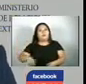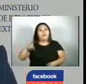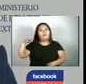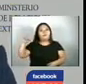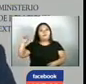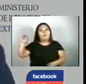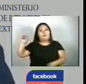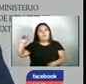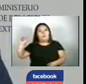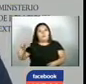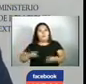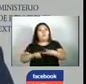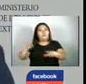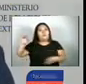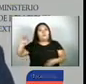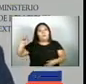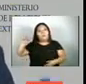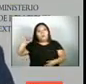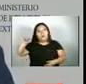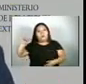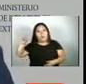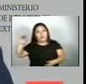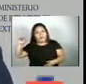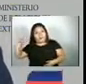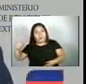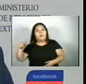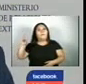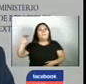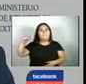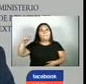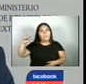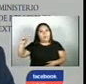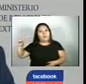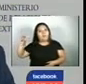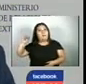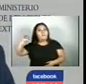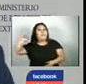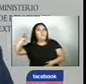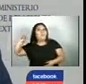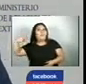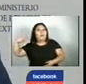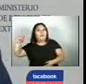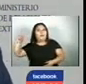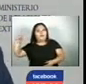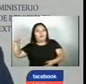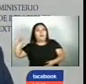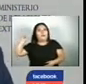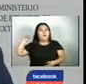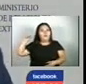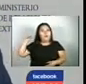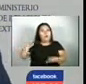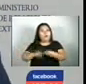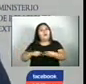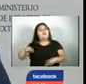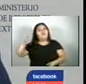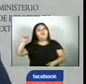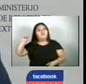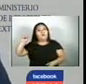Doral, Elizabeth, Las Vegas, Long Island y Manhattan. Los Ángeles y San